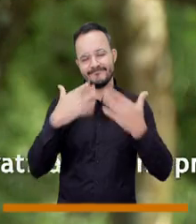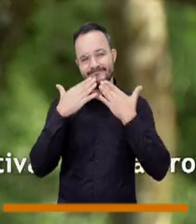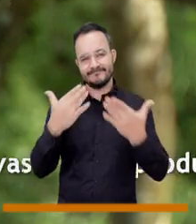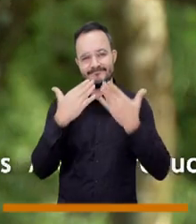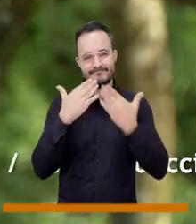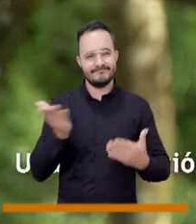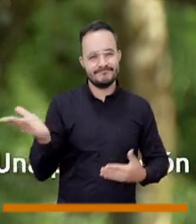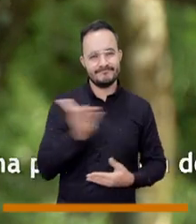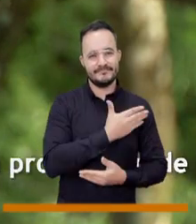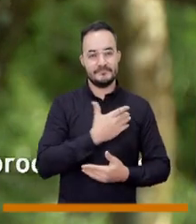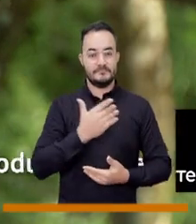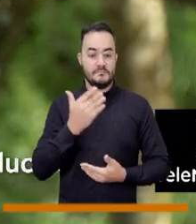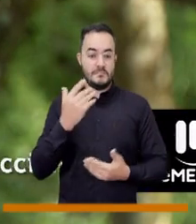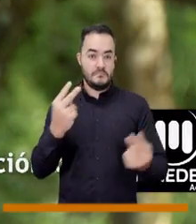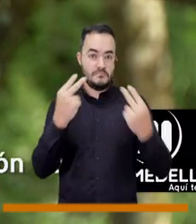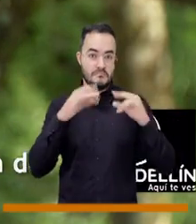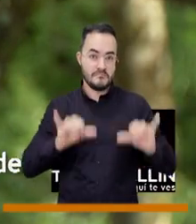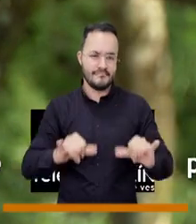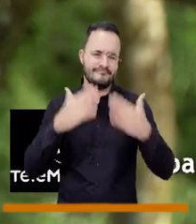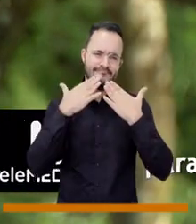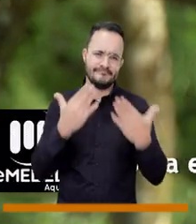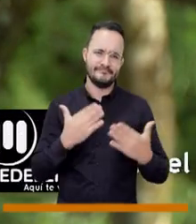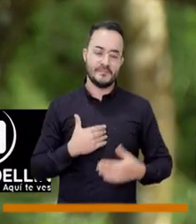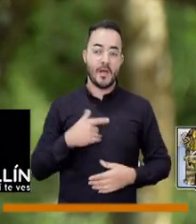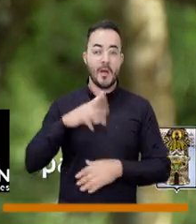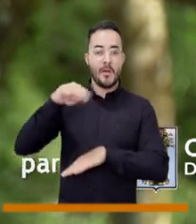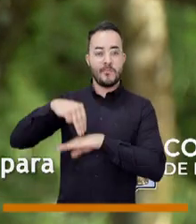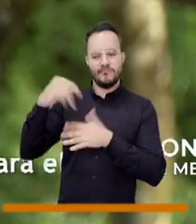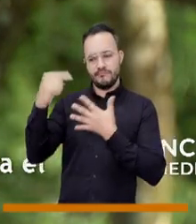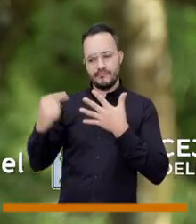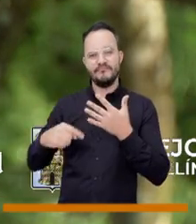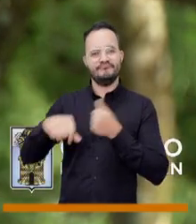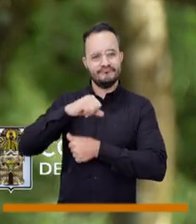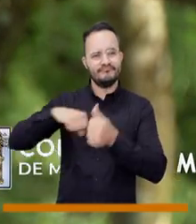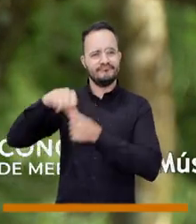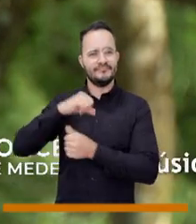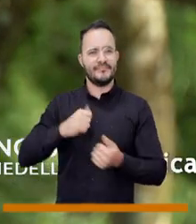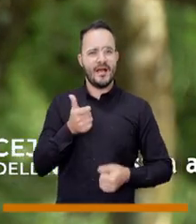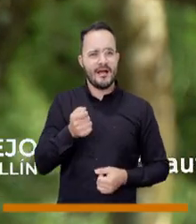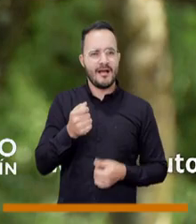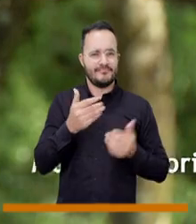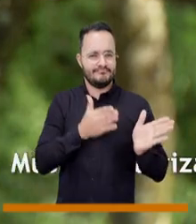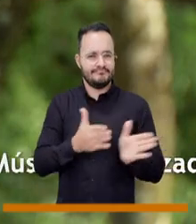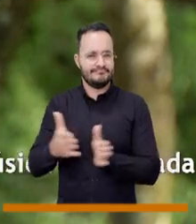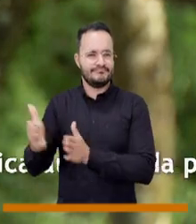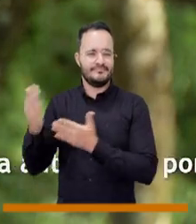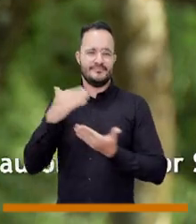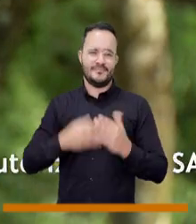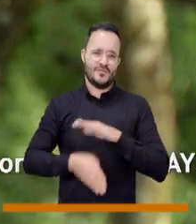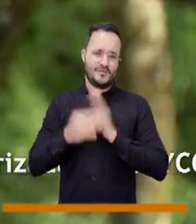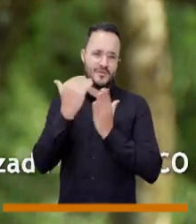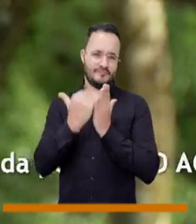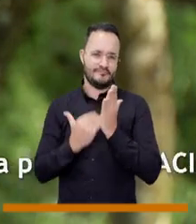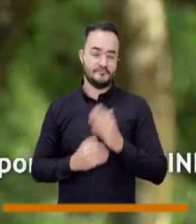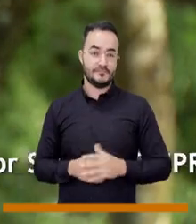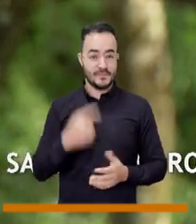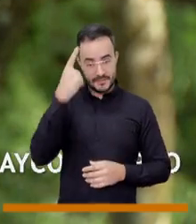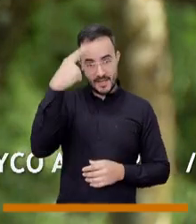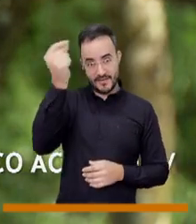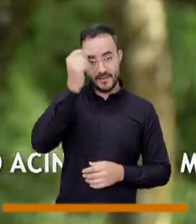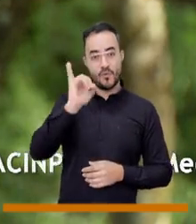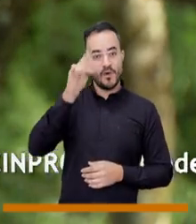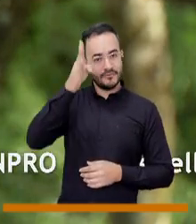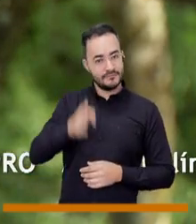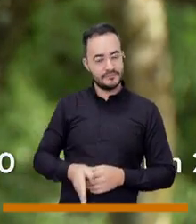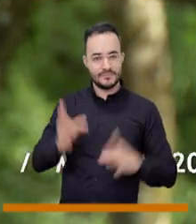como siempre por su sintonía. Los invitamos a que continúen con la programación de nuestro canal Telemedellín, y recuerden la cita todos